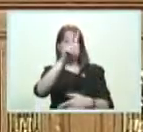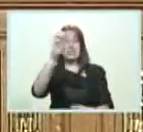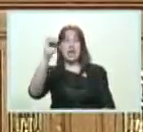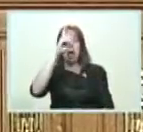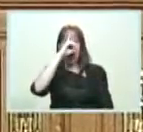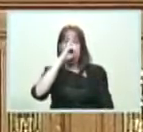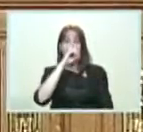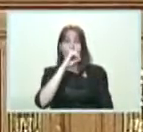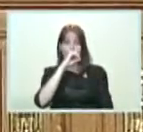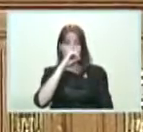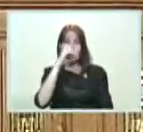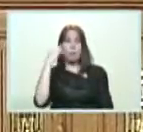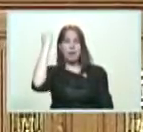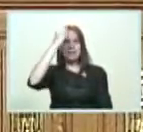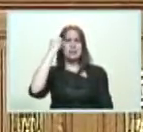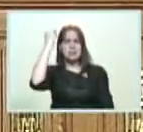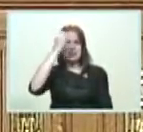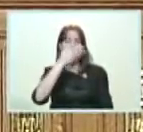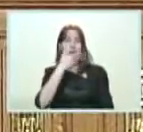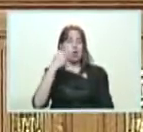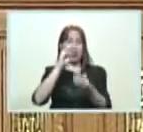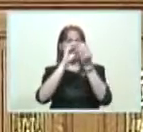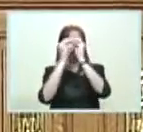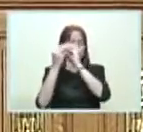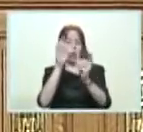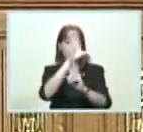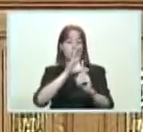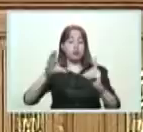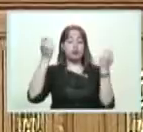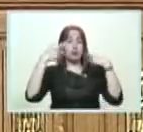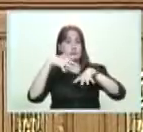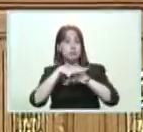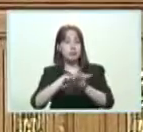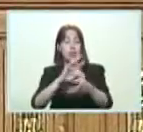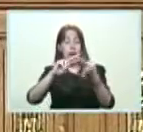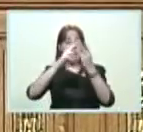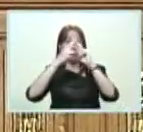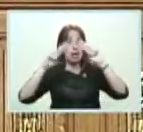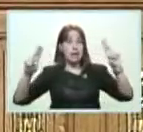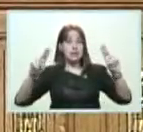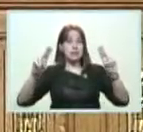pensemos. Los valores de esta cultura mestiza, integrada, integradora, de paz.